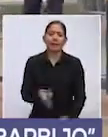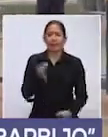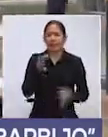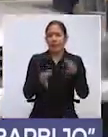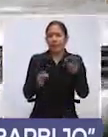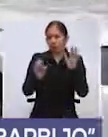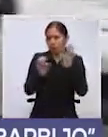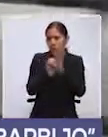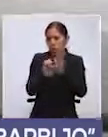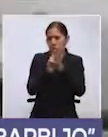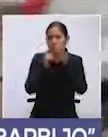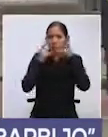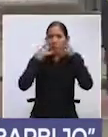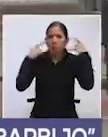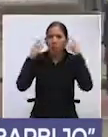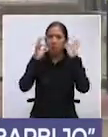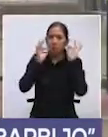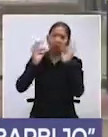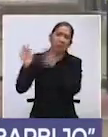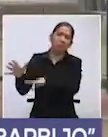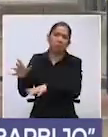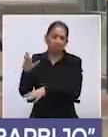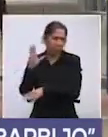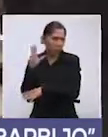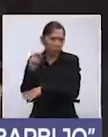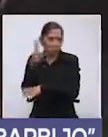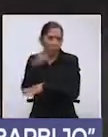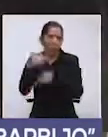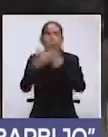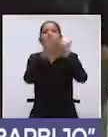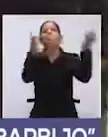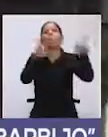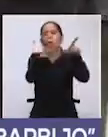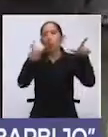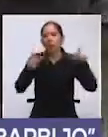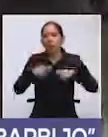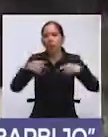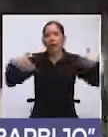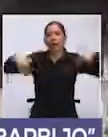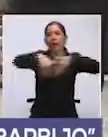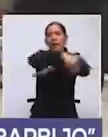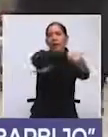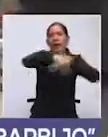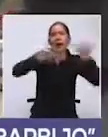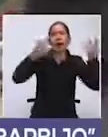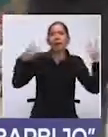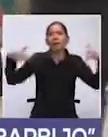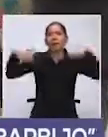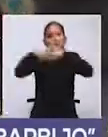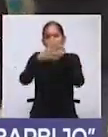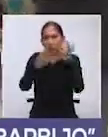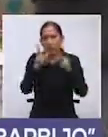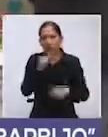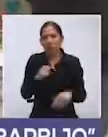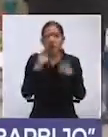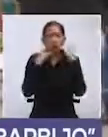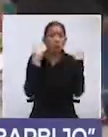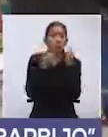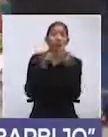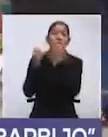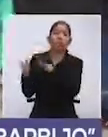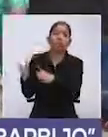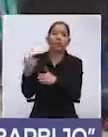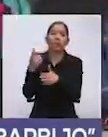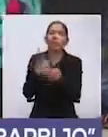del barbijo en espacios abiertos, es decir, pues es una medida que lo único que